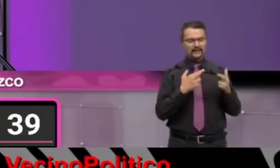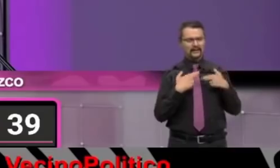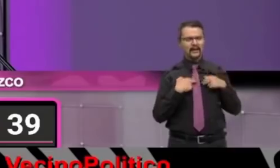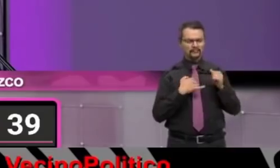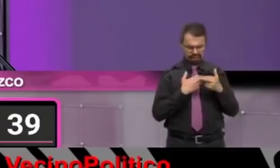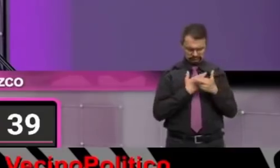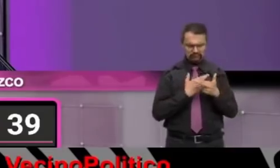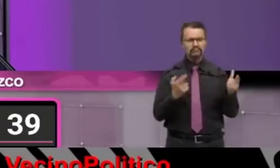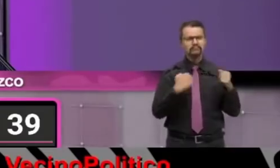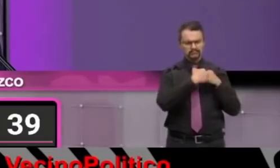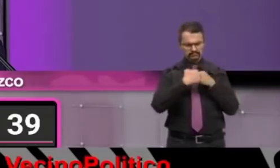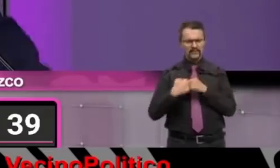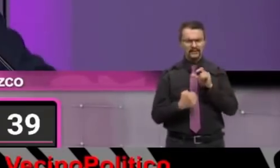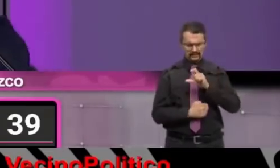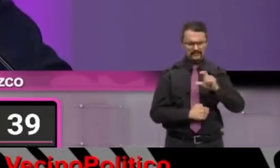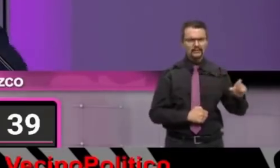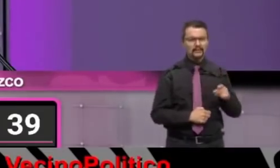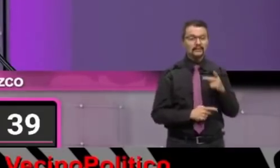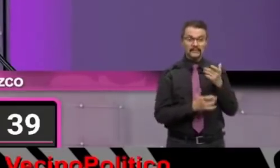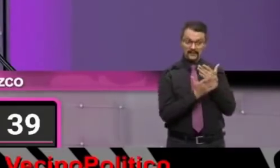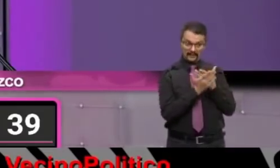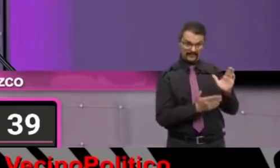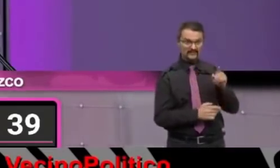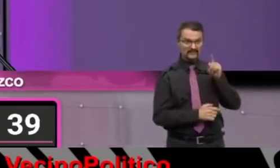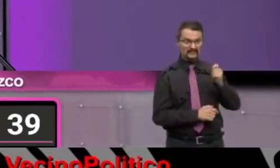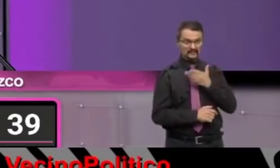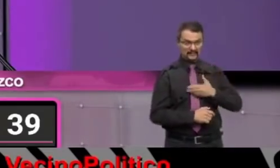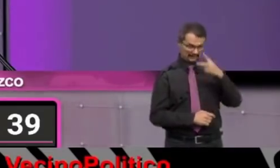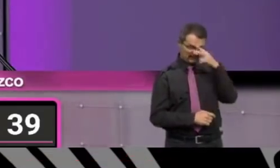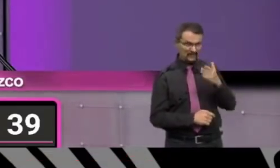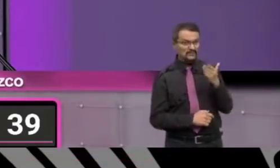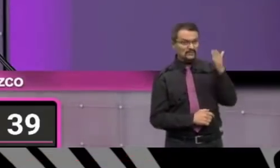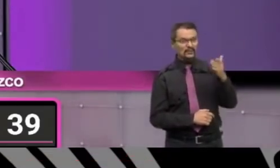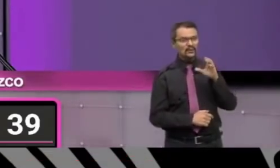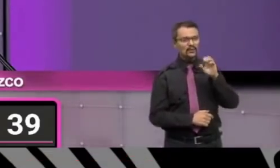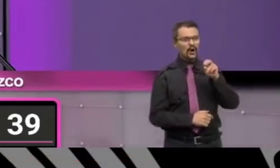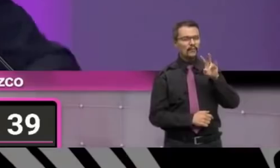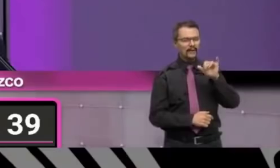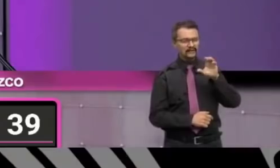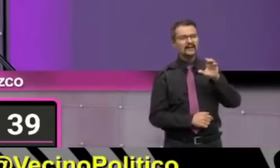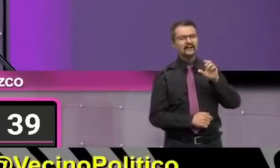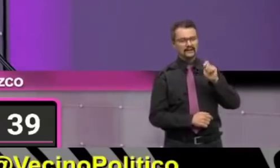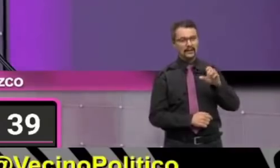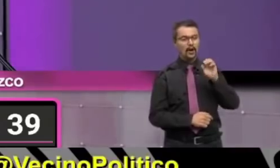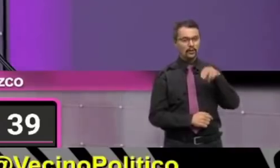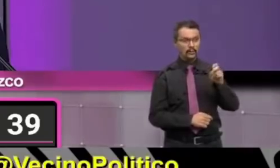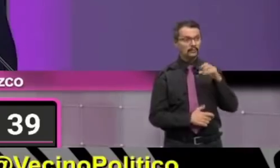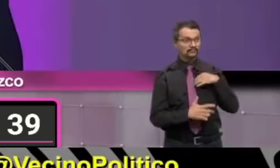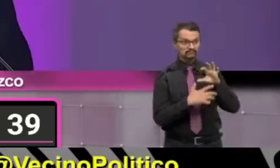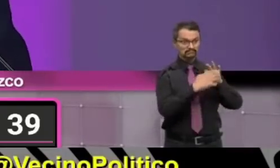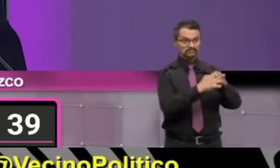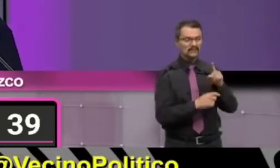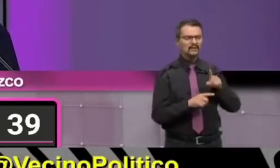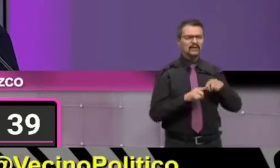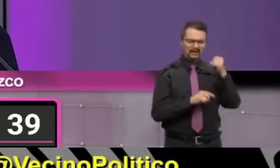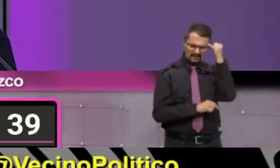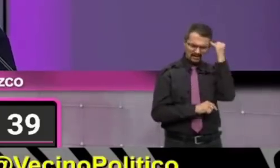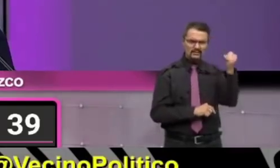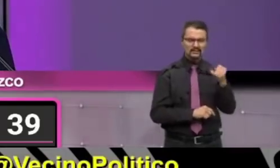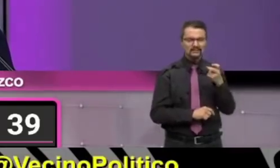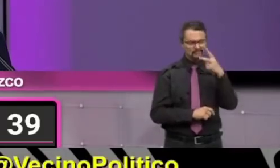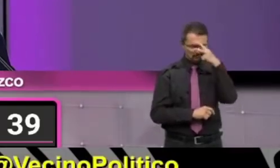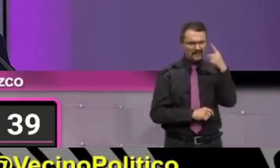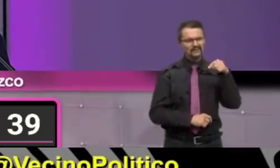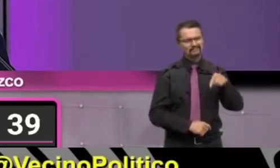impulsó el mecanismo COVAX en la ONU, un mecanismo solidario que si no ha funcionado es por otras situaciones, pero lo impulsó, salió de México, salió de la presencia de México, de